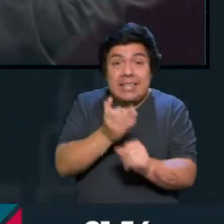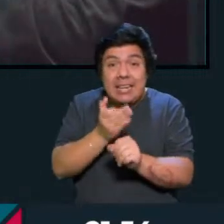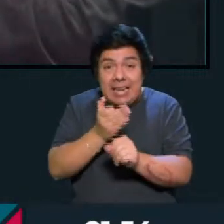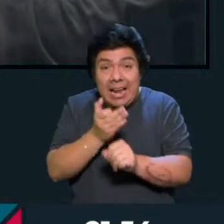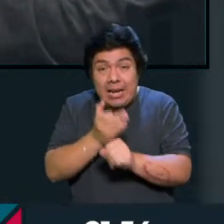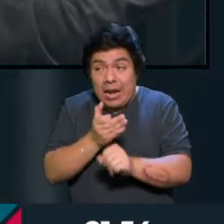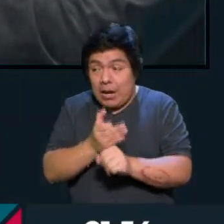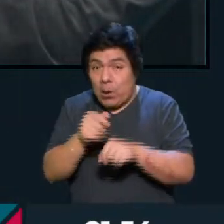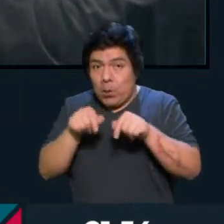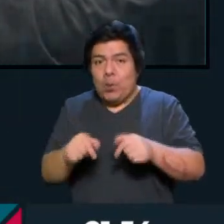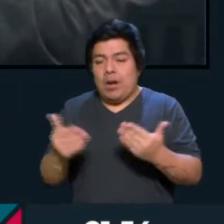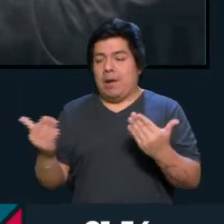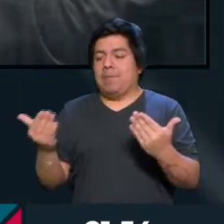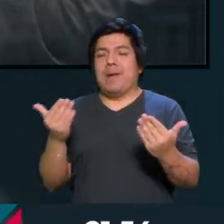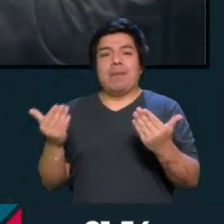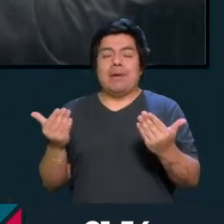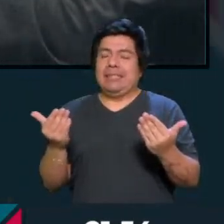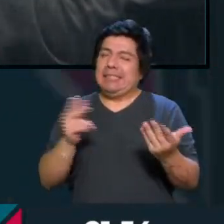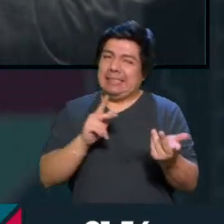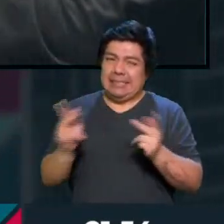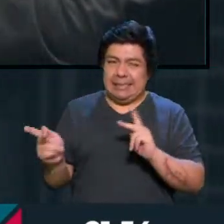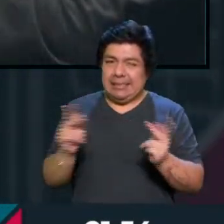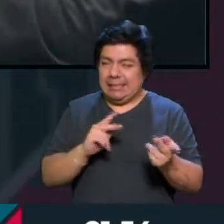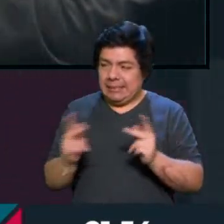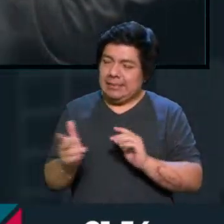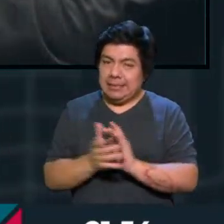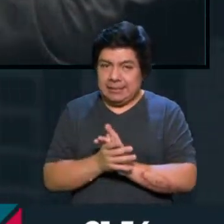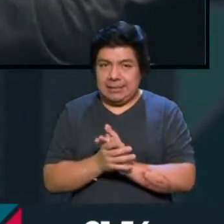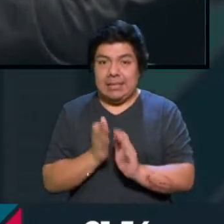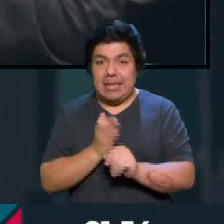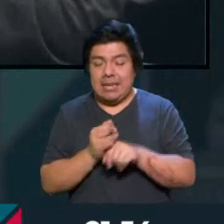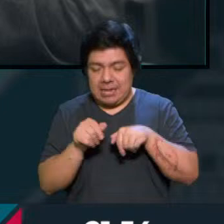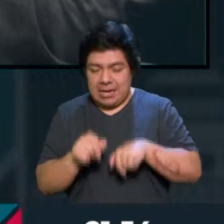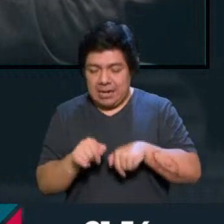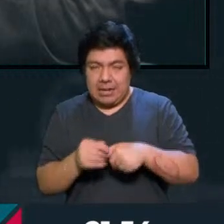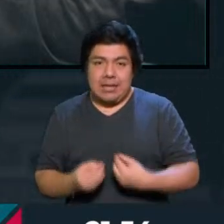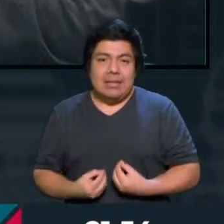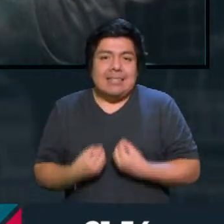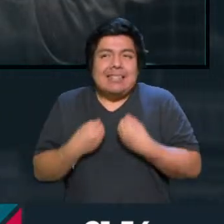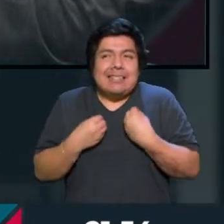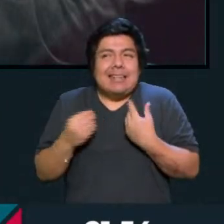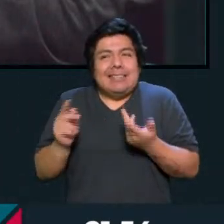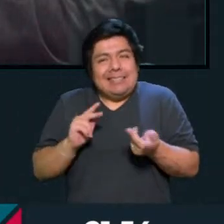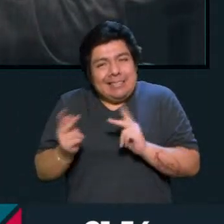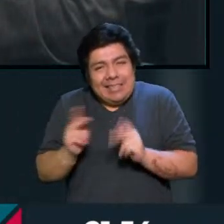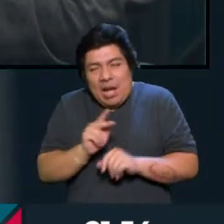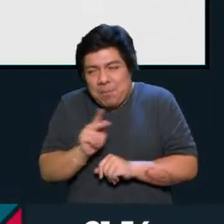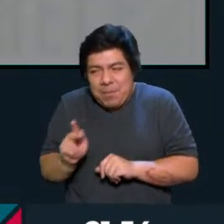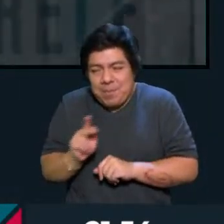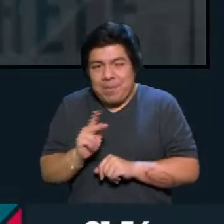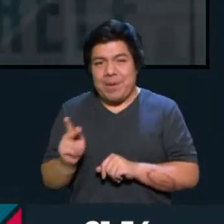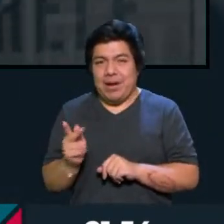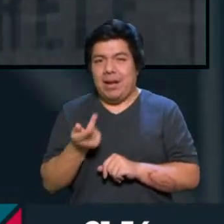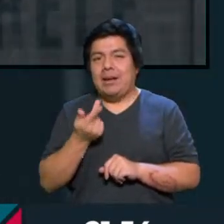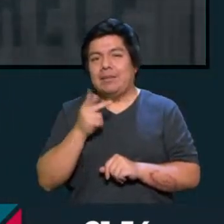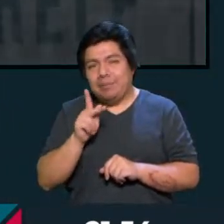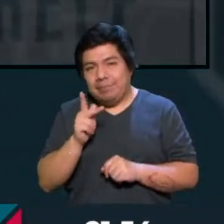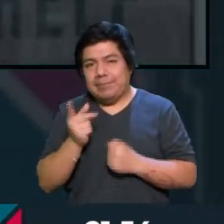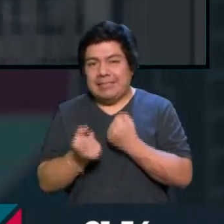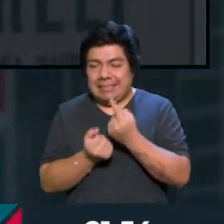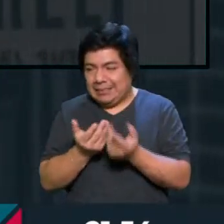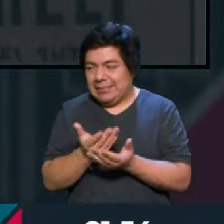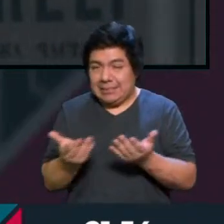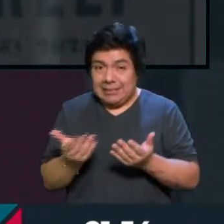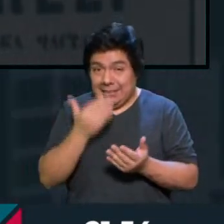esto es un espejo atroz, terrible de lo que vivimos, ¿no? Un espejo que sin embargo no deja lugar a